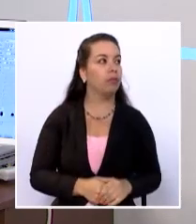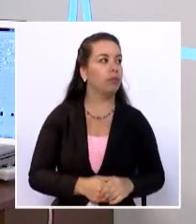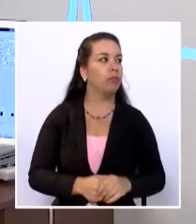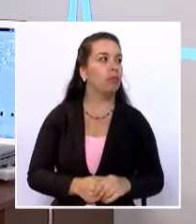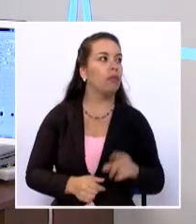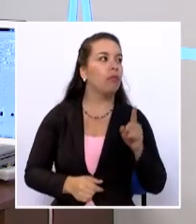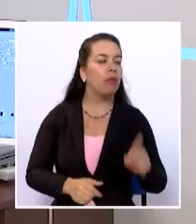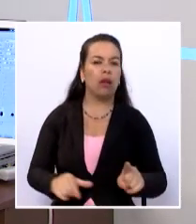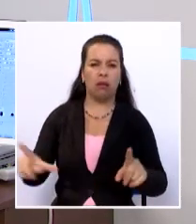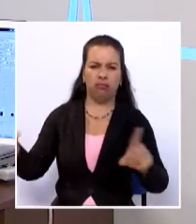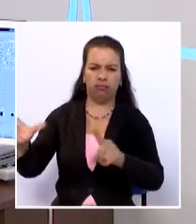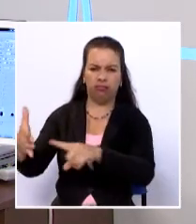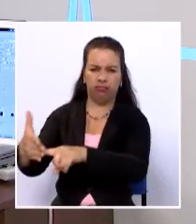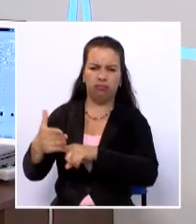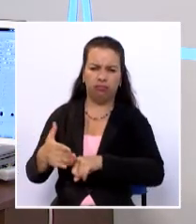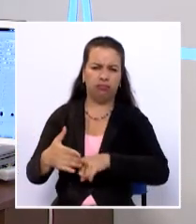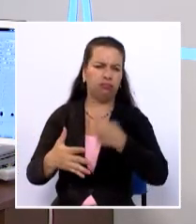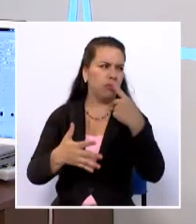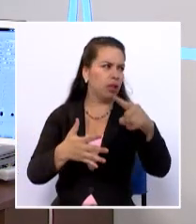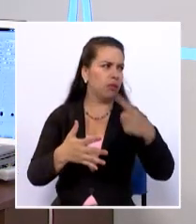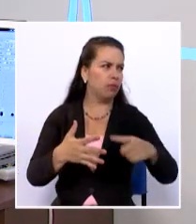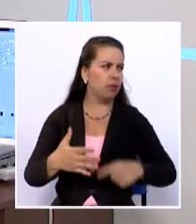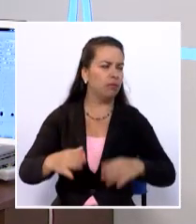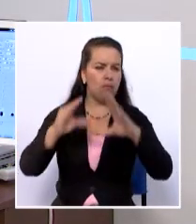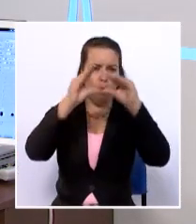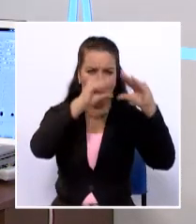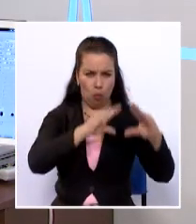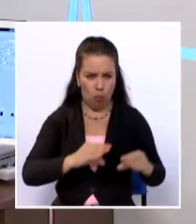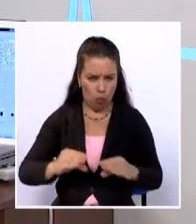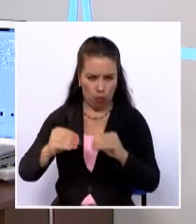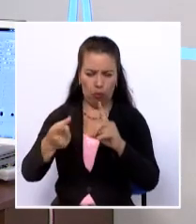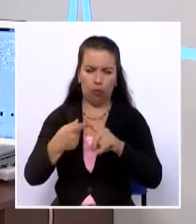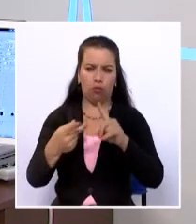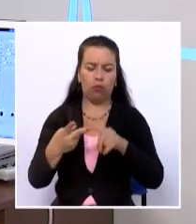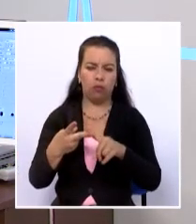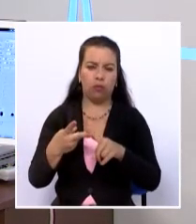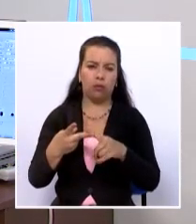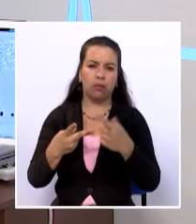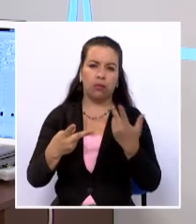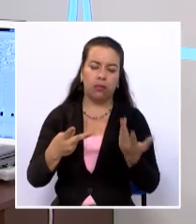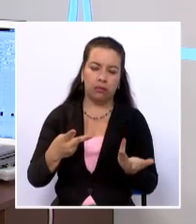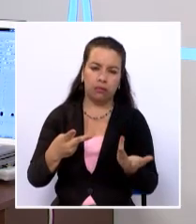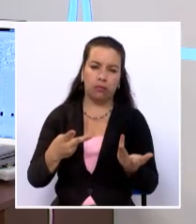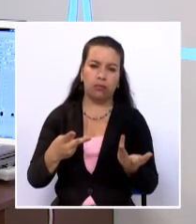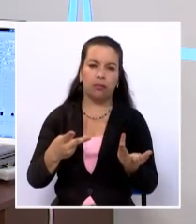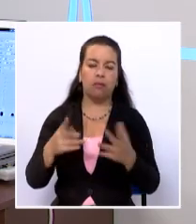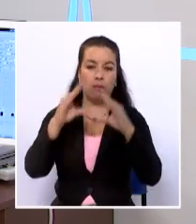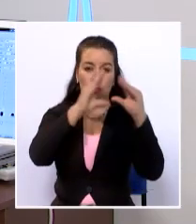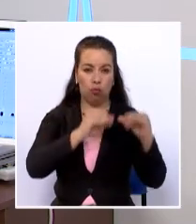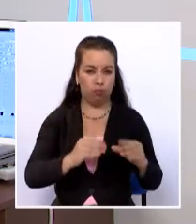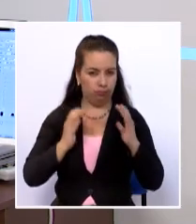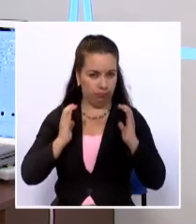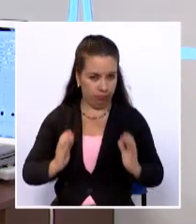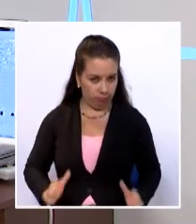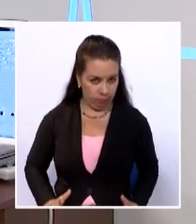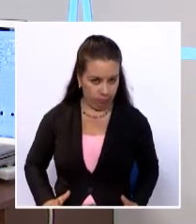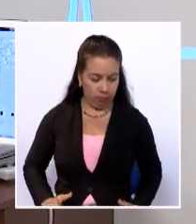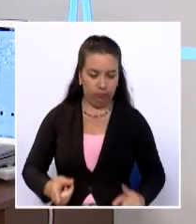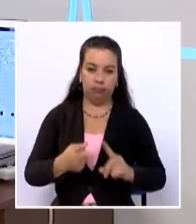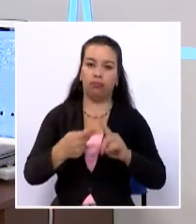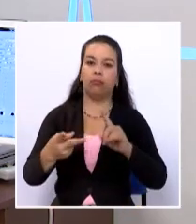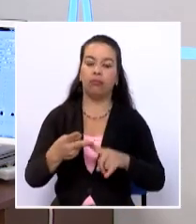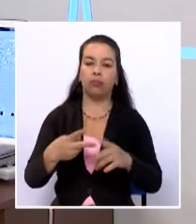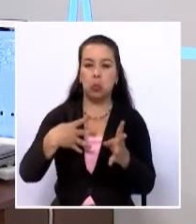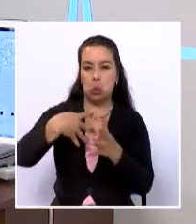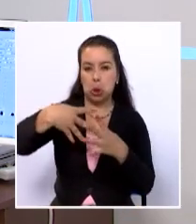evalúa muchas cosas pues a evaluar los músculos pues podemos evaluar ser buenos y desde todos los músculos del cuerpo evaluamos los